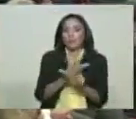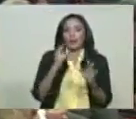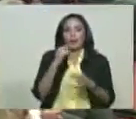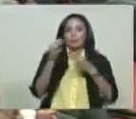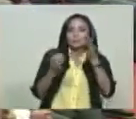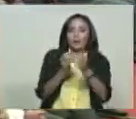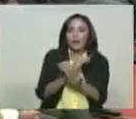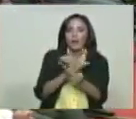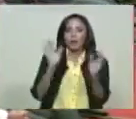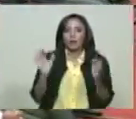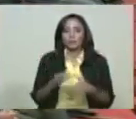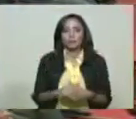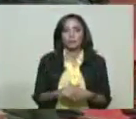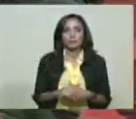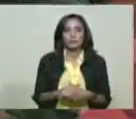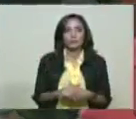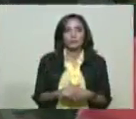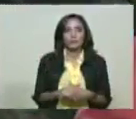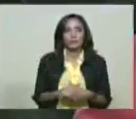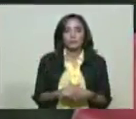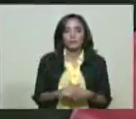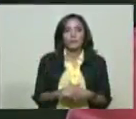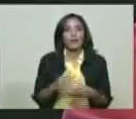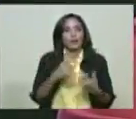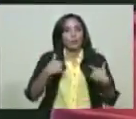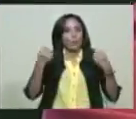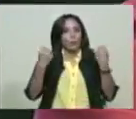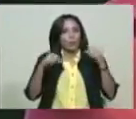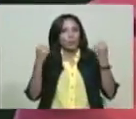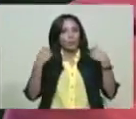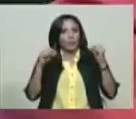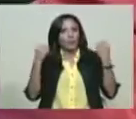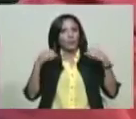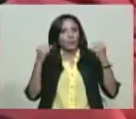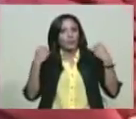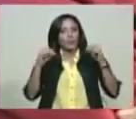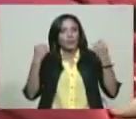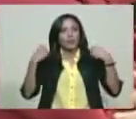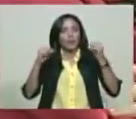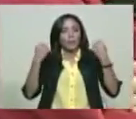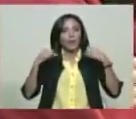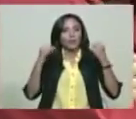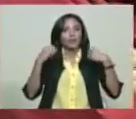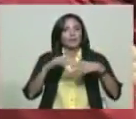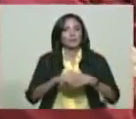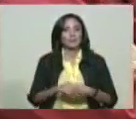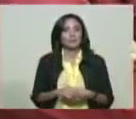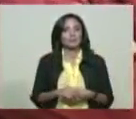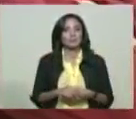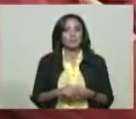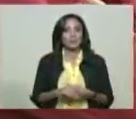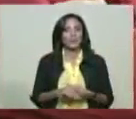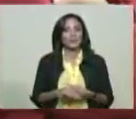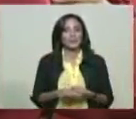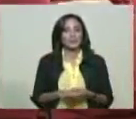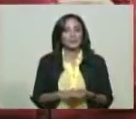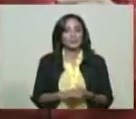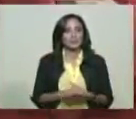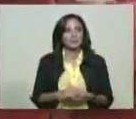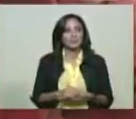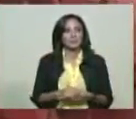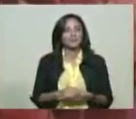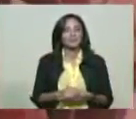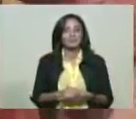por eso en el ejercicio de mis funciones con el mando que ustedes me han dado de acuerdo a los estatutos